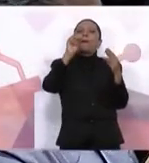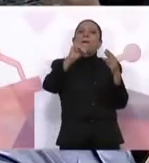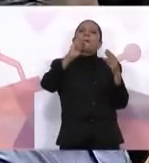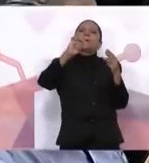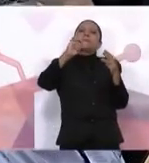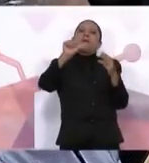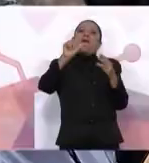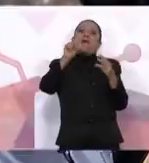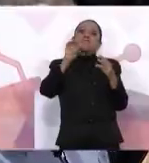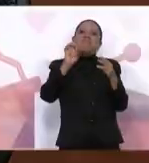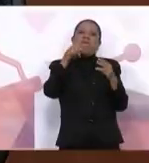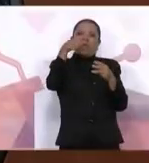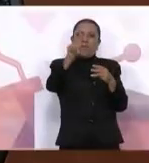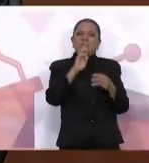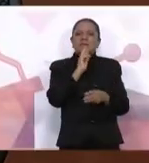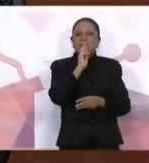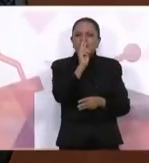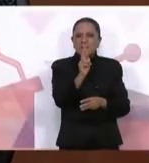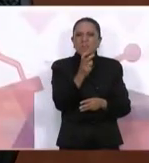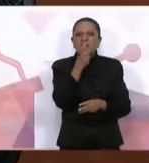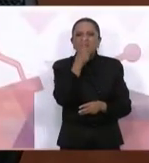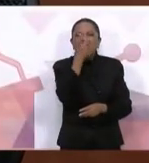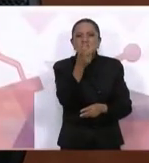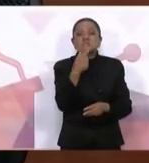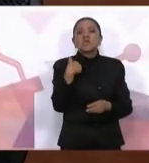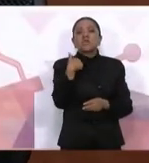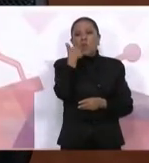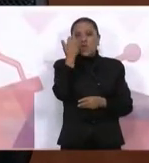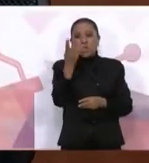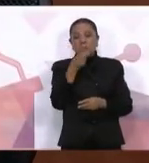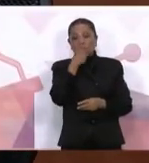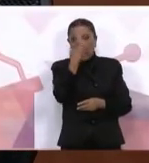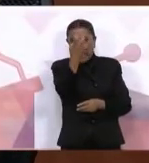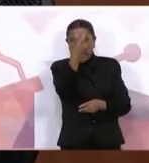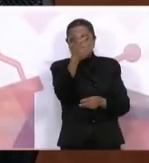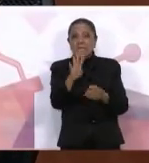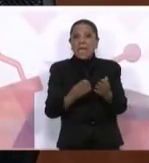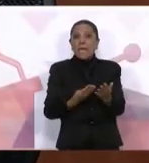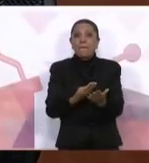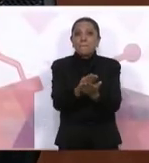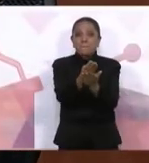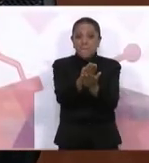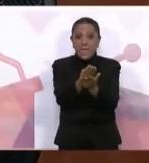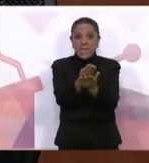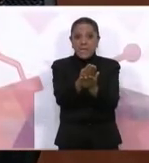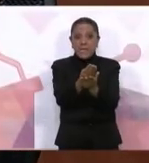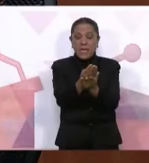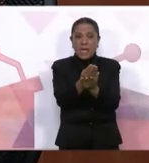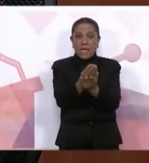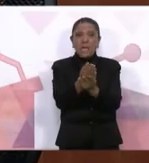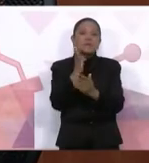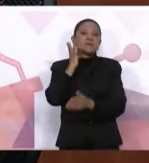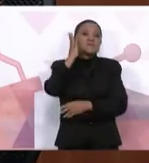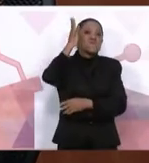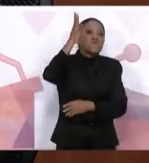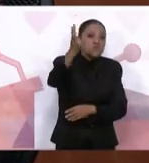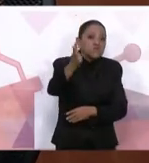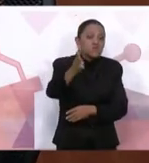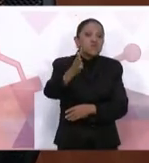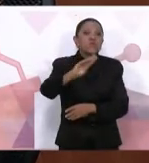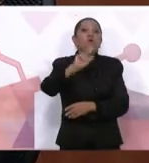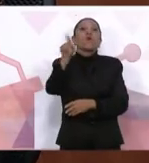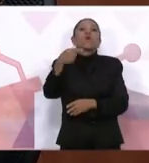si quiero expresar que esta beca que hoy yo le llamaría impulso al futuro sería de carácter universal